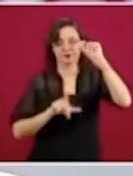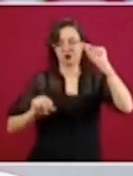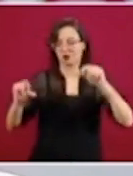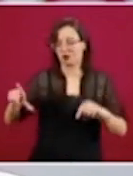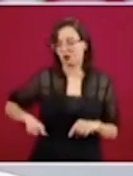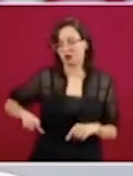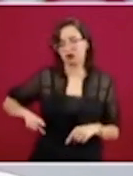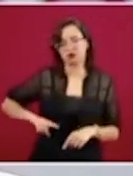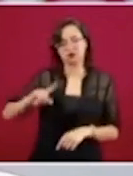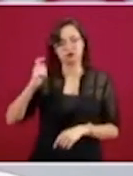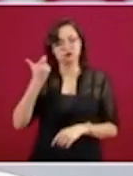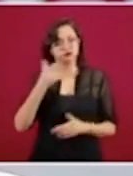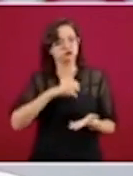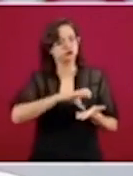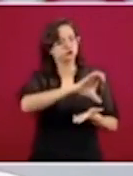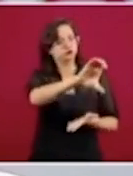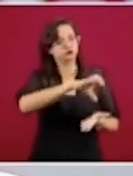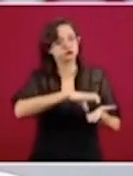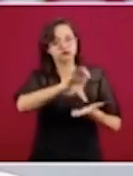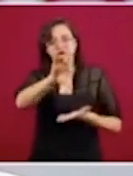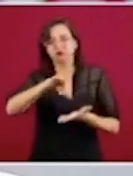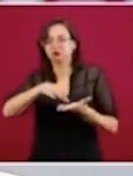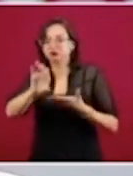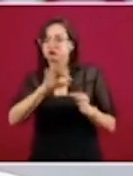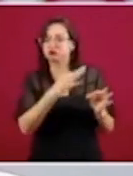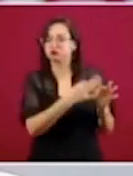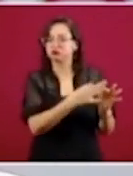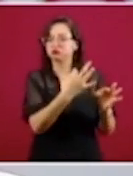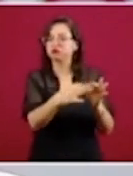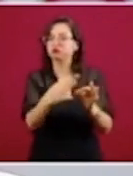estados sus participaciones.